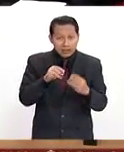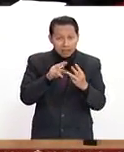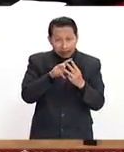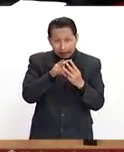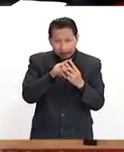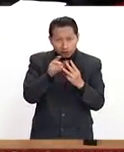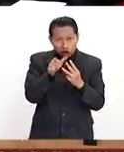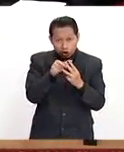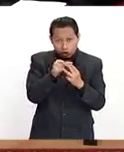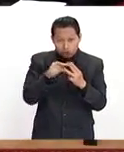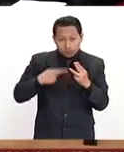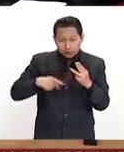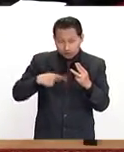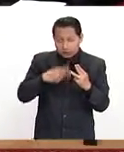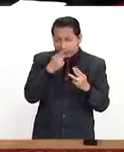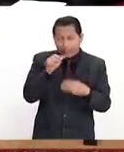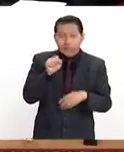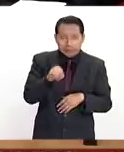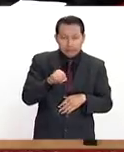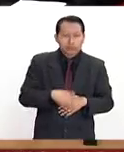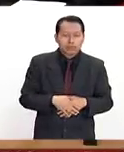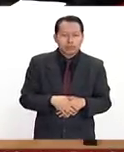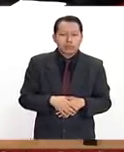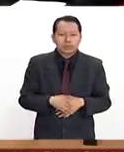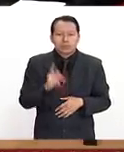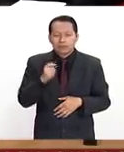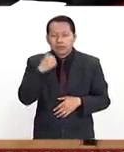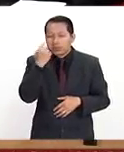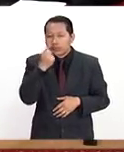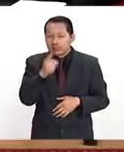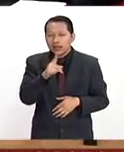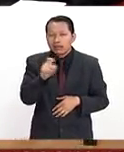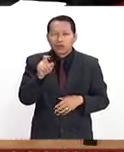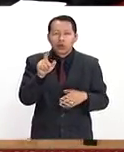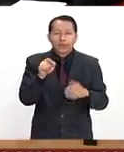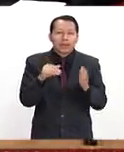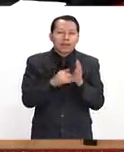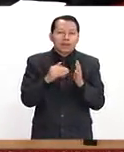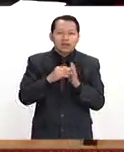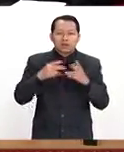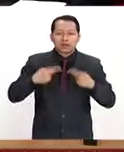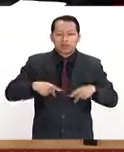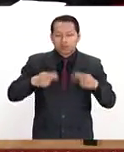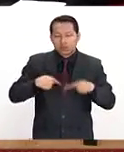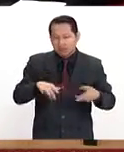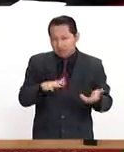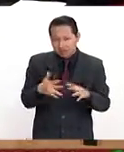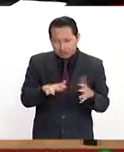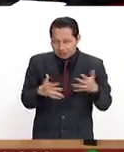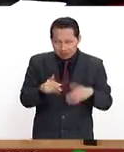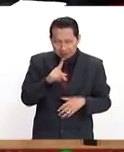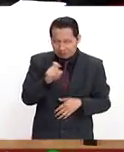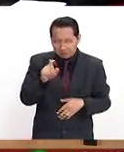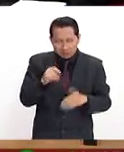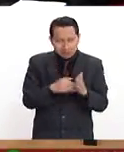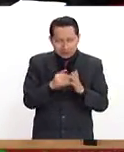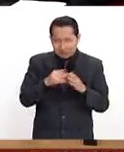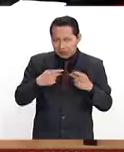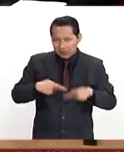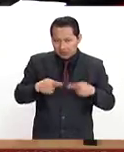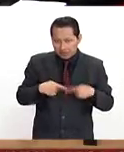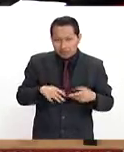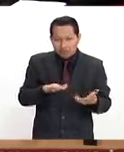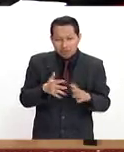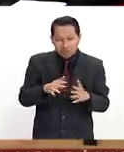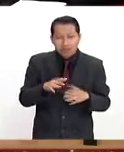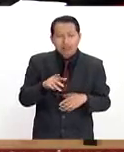somos, yo digo, sí, bueno, ¿no? Lo cual quiere decir que si somos 120 millones de mexicanos, más o menos, pero aproximadamente estamos hablando de que alrededor